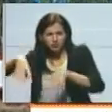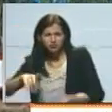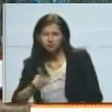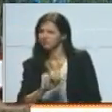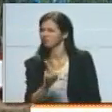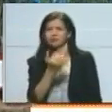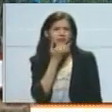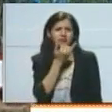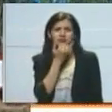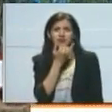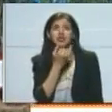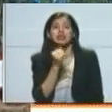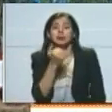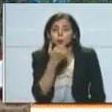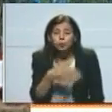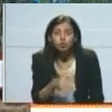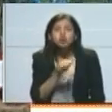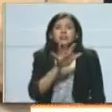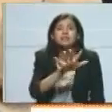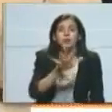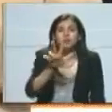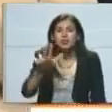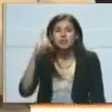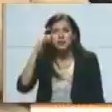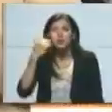de 53 días.